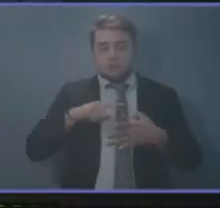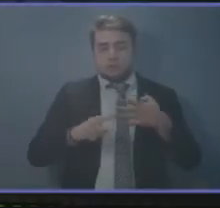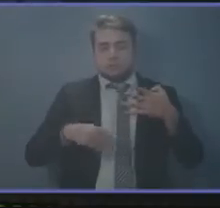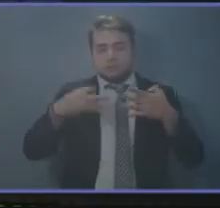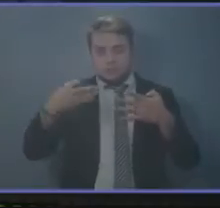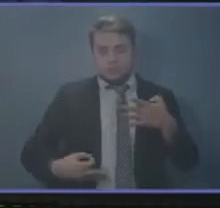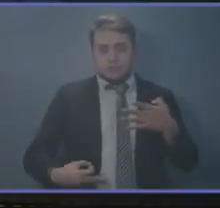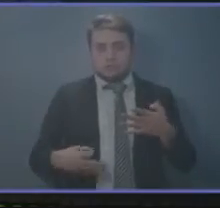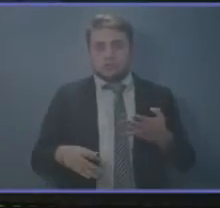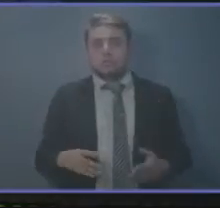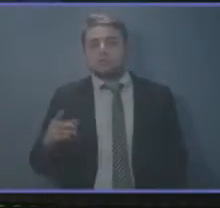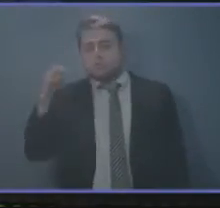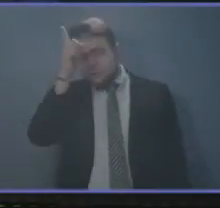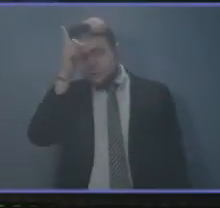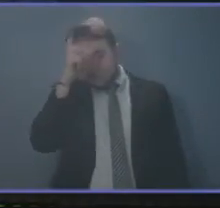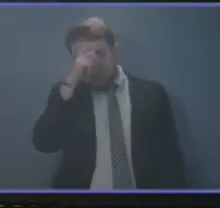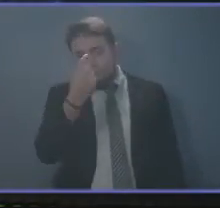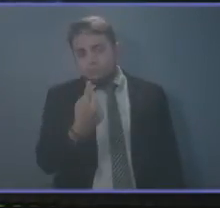los trabajadores.